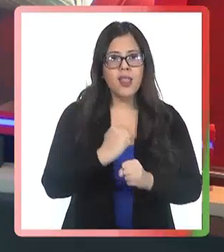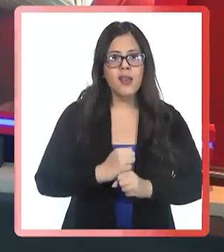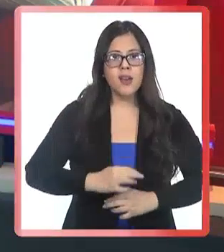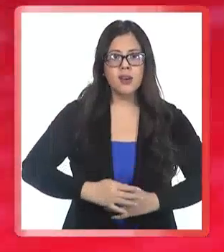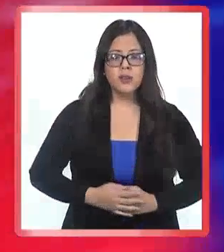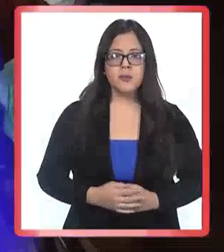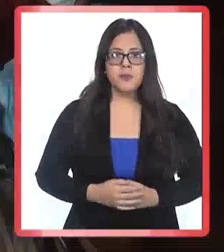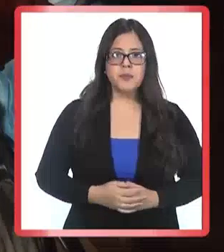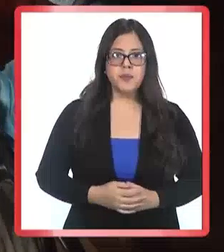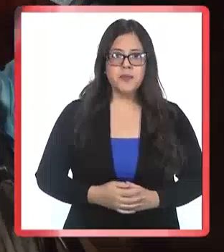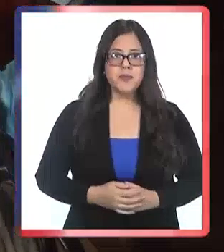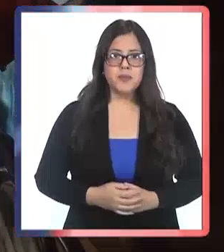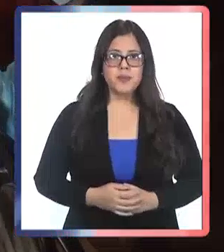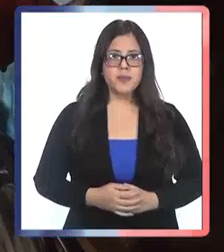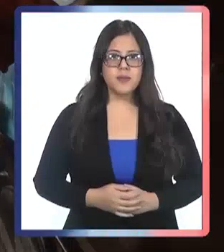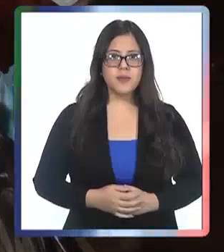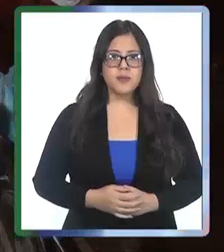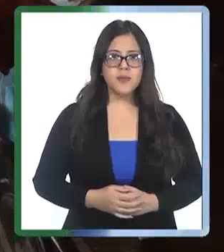trabajo.